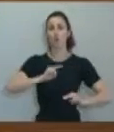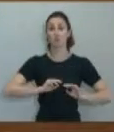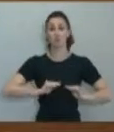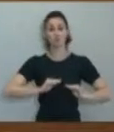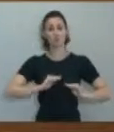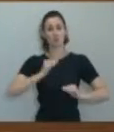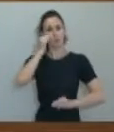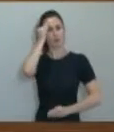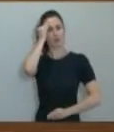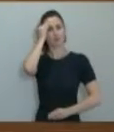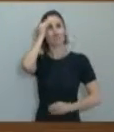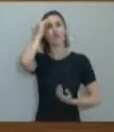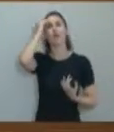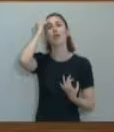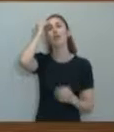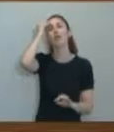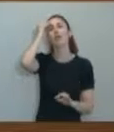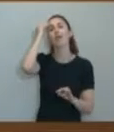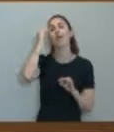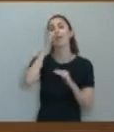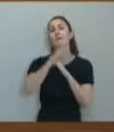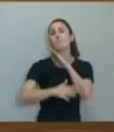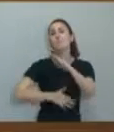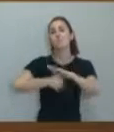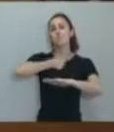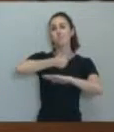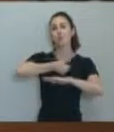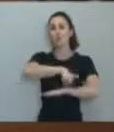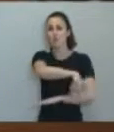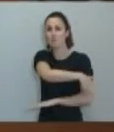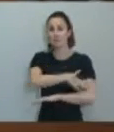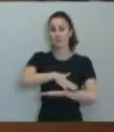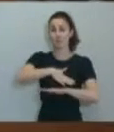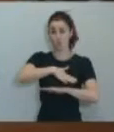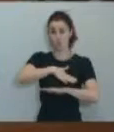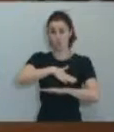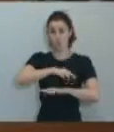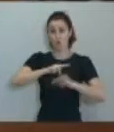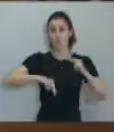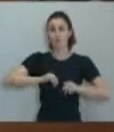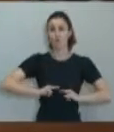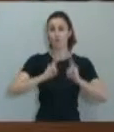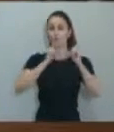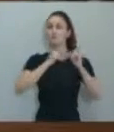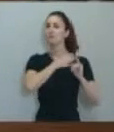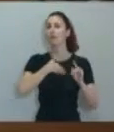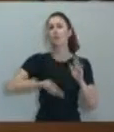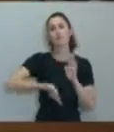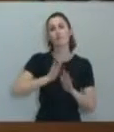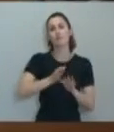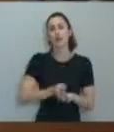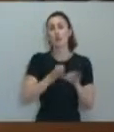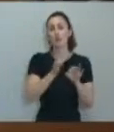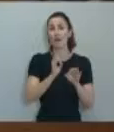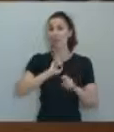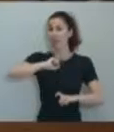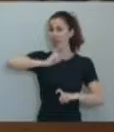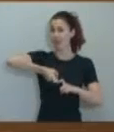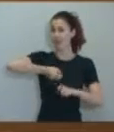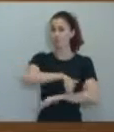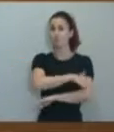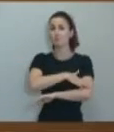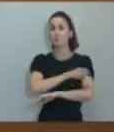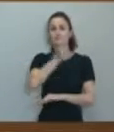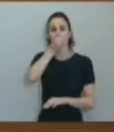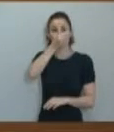decidió en las más altas instancias del Ministerio de Fomento continuar por esa vía. Citó incluso a la exministra de Fomento del Gobierno